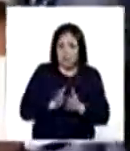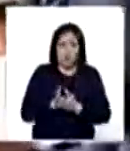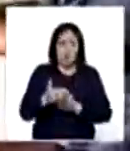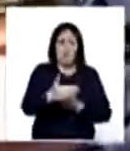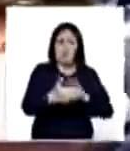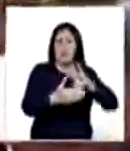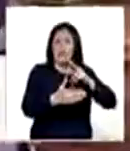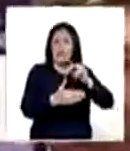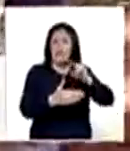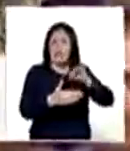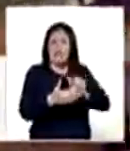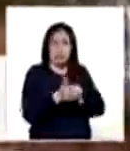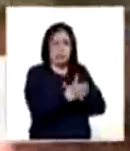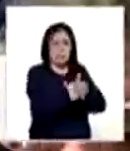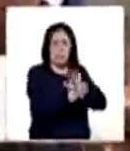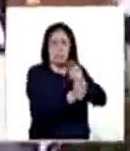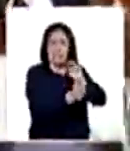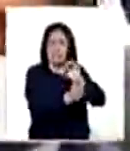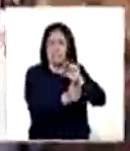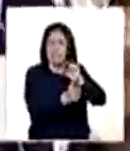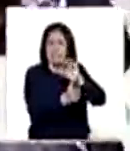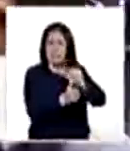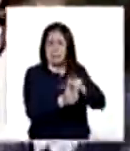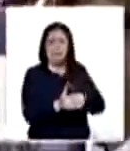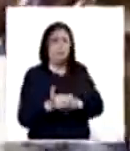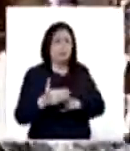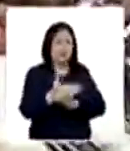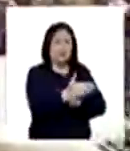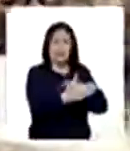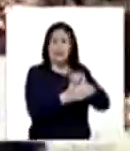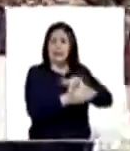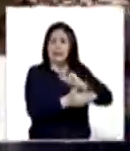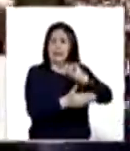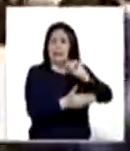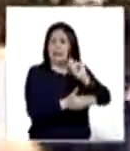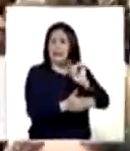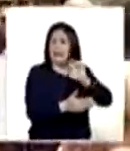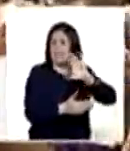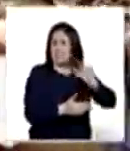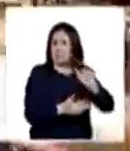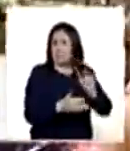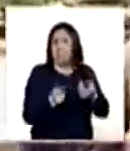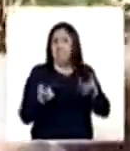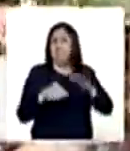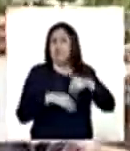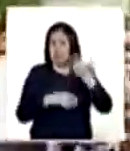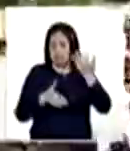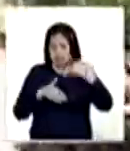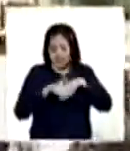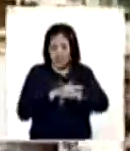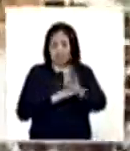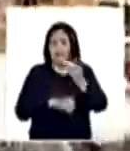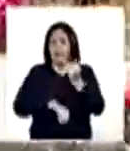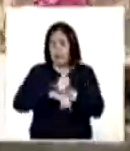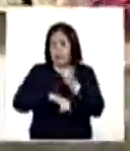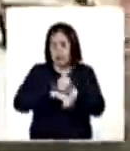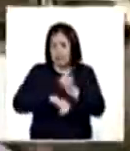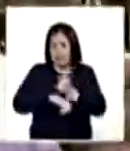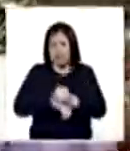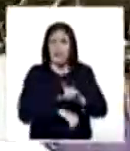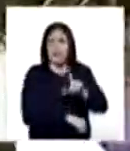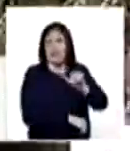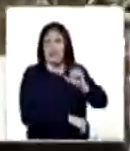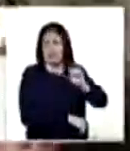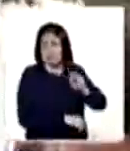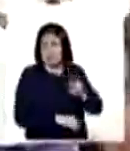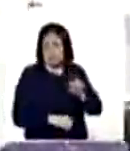Chancay, Emancipación, la avenida Tacna y finalmente el Señor ingresará a la iglesia Las Nazarenas para